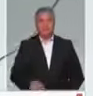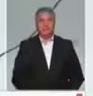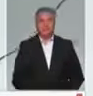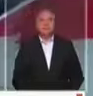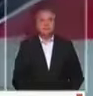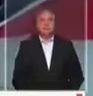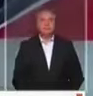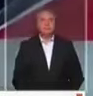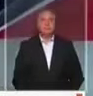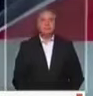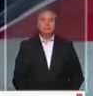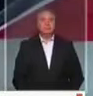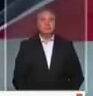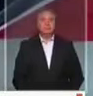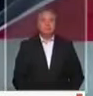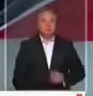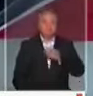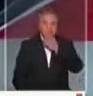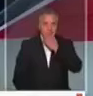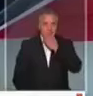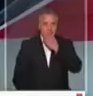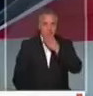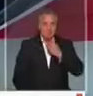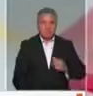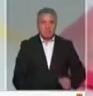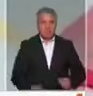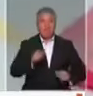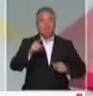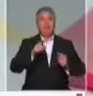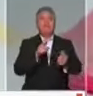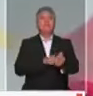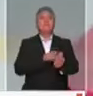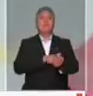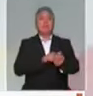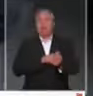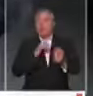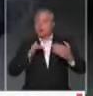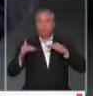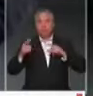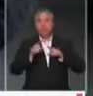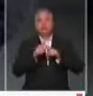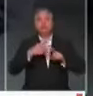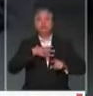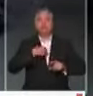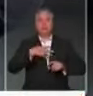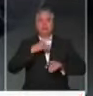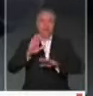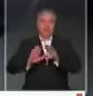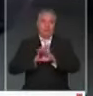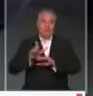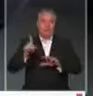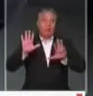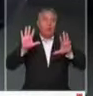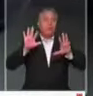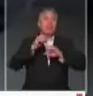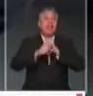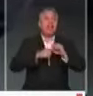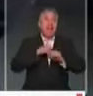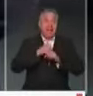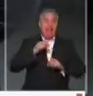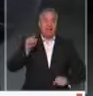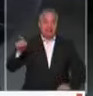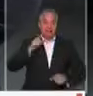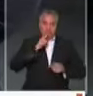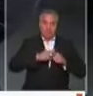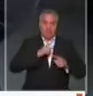y exigentes, la cabo Ortiz debe apoyarse en su familia para el cuidado de su hijo. Mi hijo tiene 9 años, se llama Gaspar Valenzuela